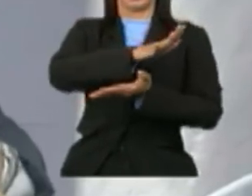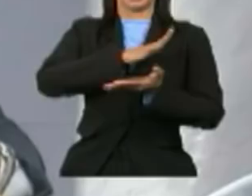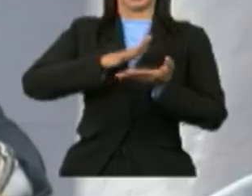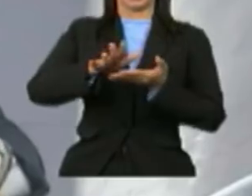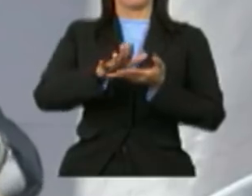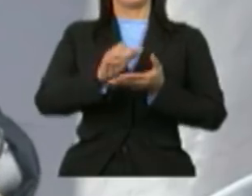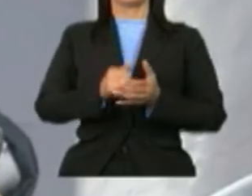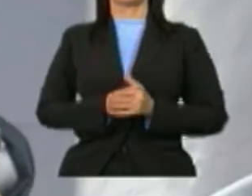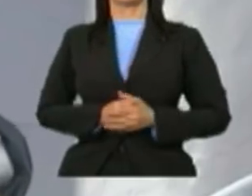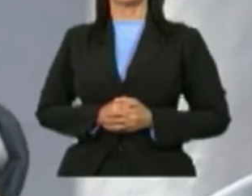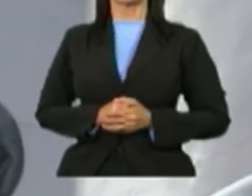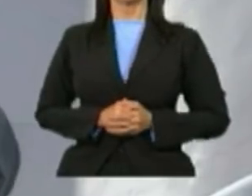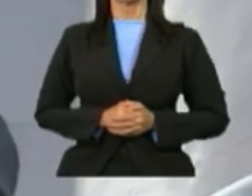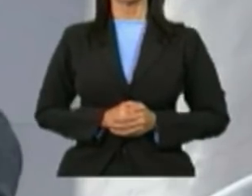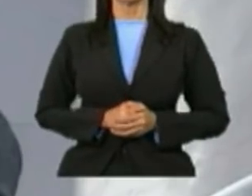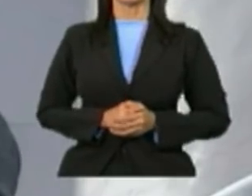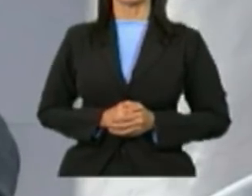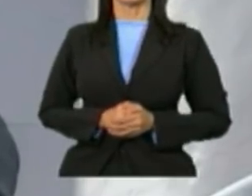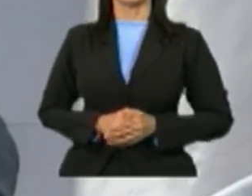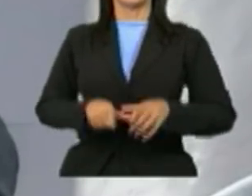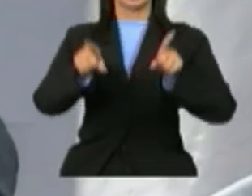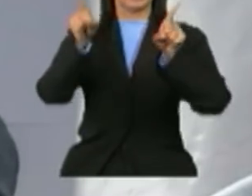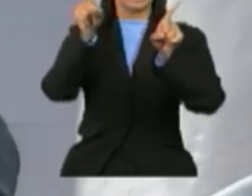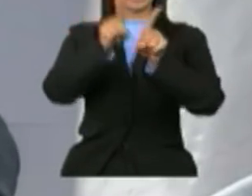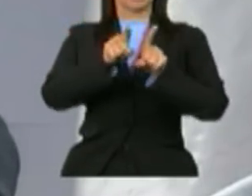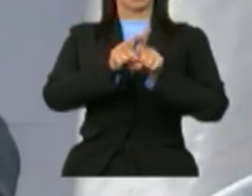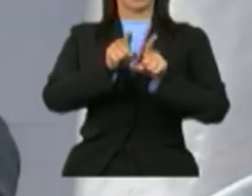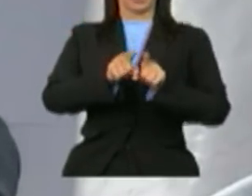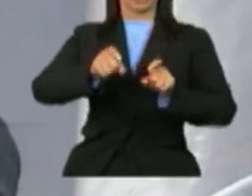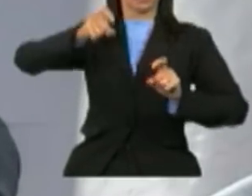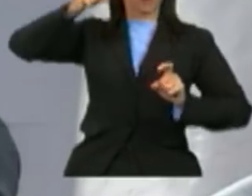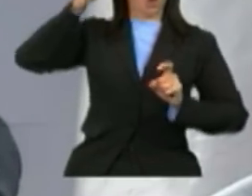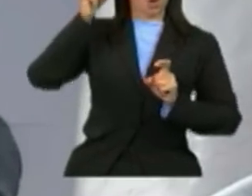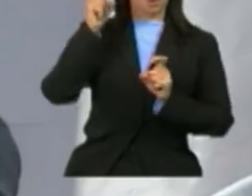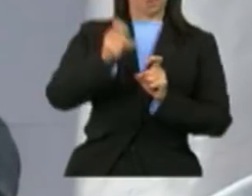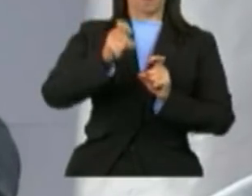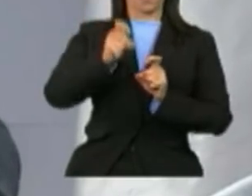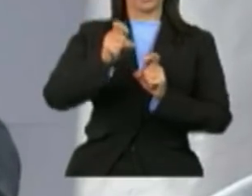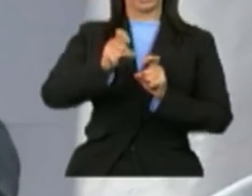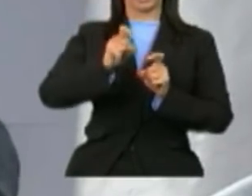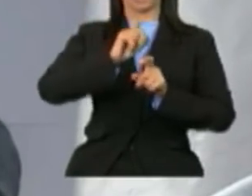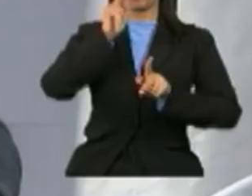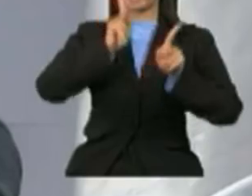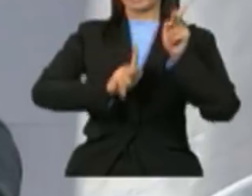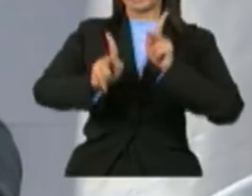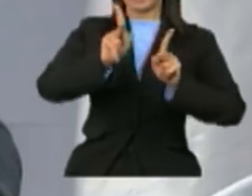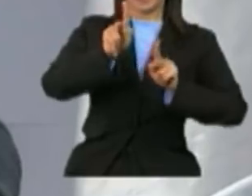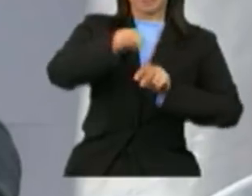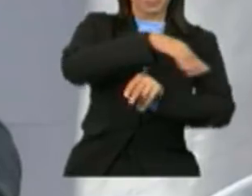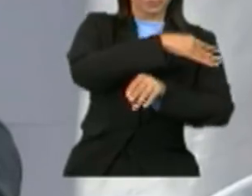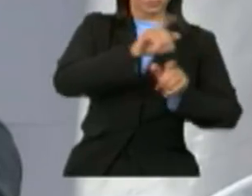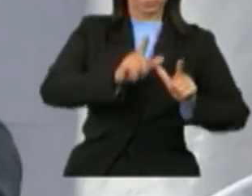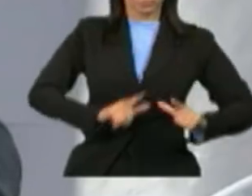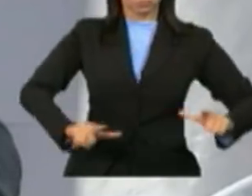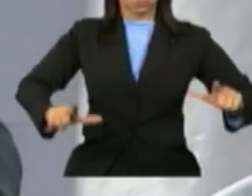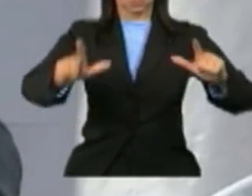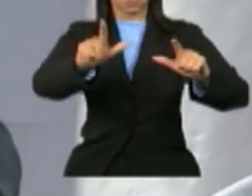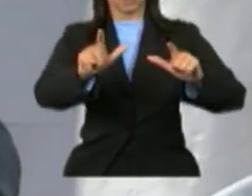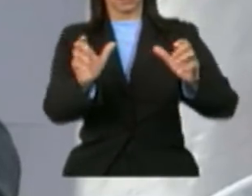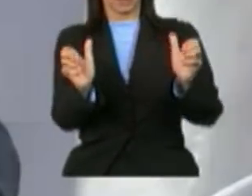mantenimiento de manera obligatoria para la circulación en el ámbito público, en espacios